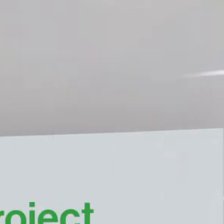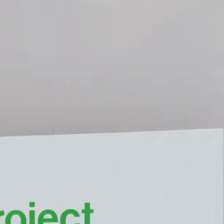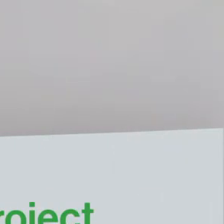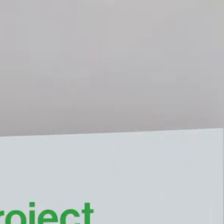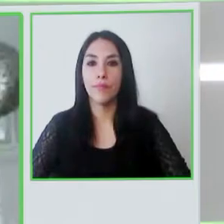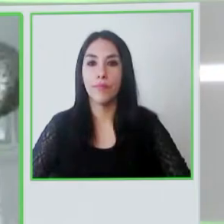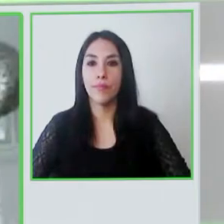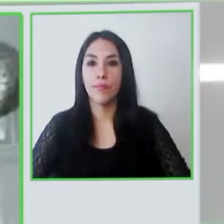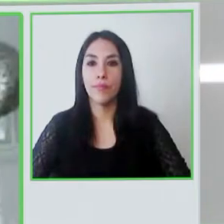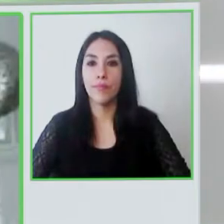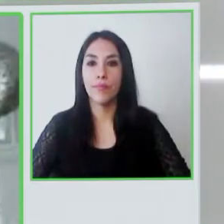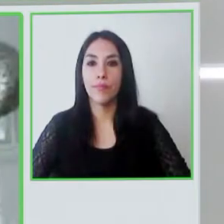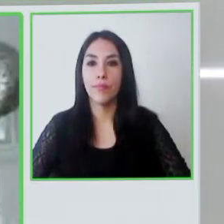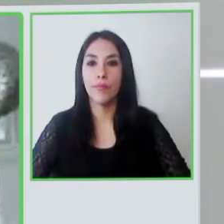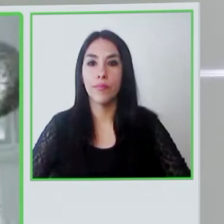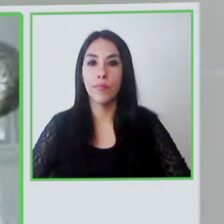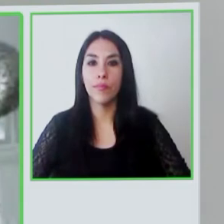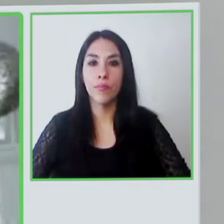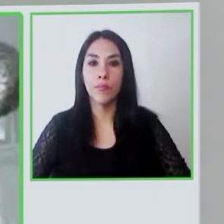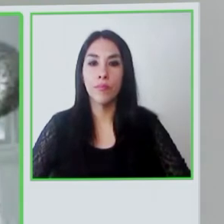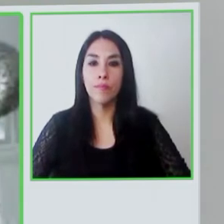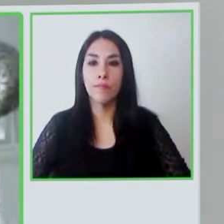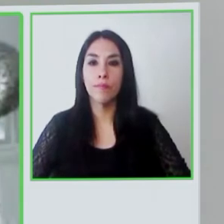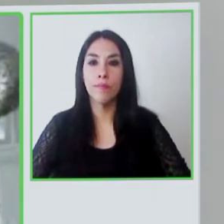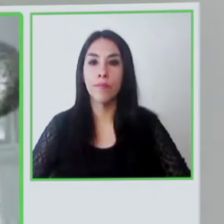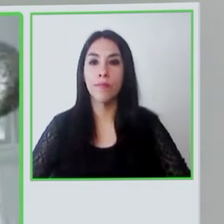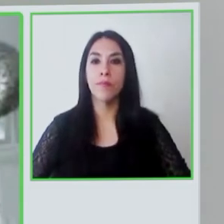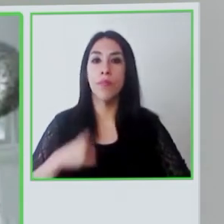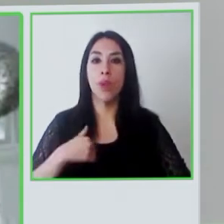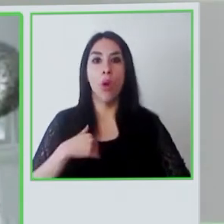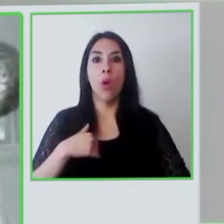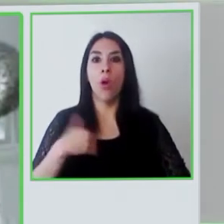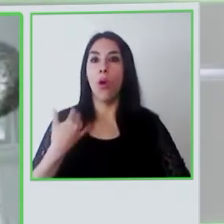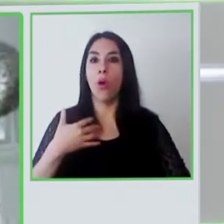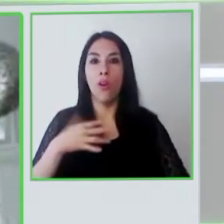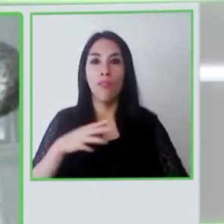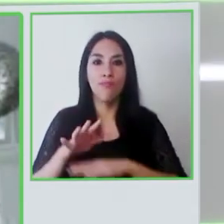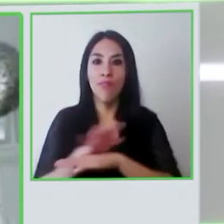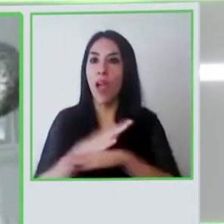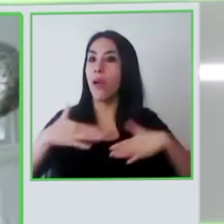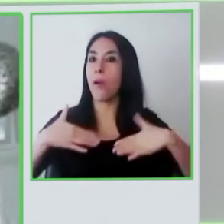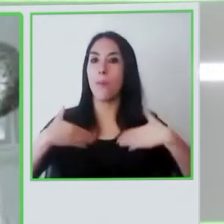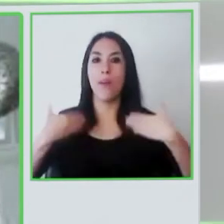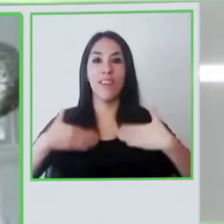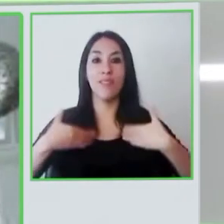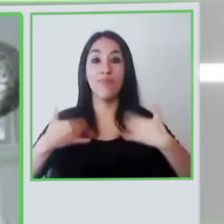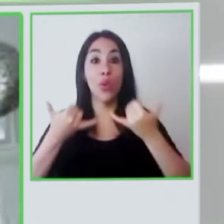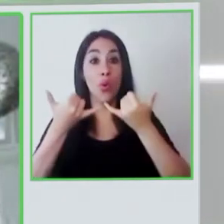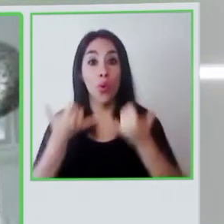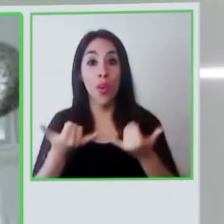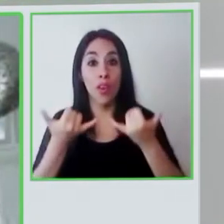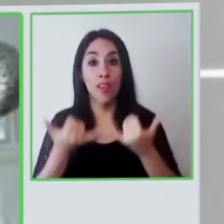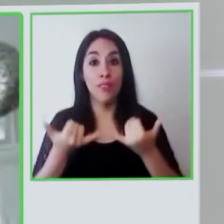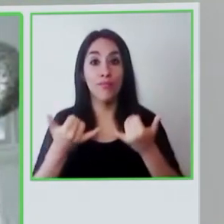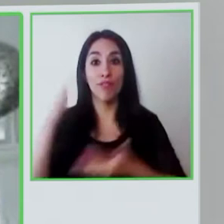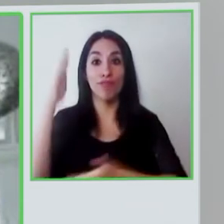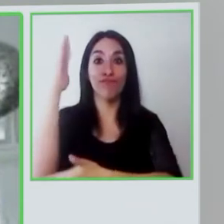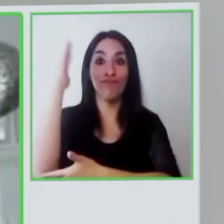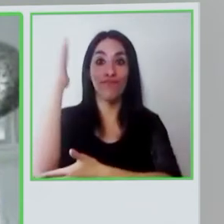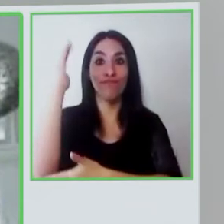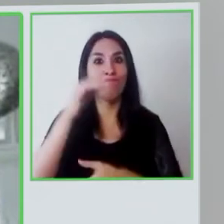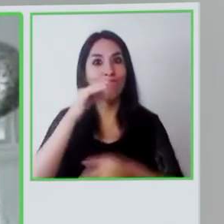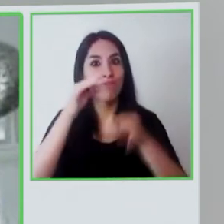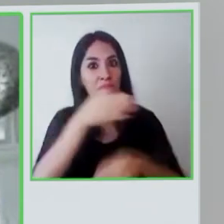y encantada de estar en esta conferencia el día de hoy con ustedes espero que estén disfrutando su día y que